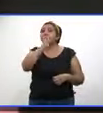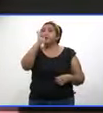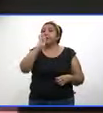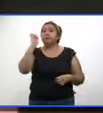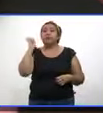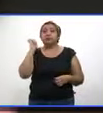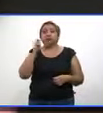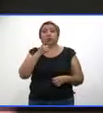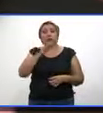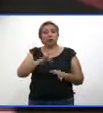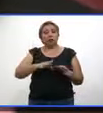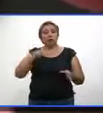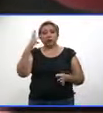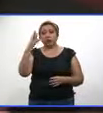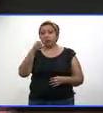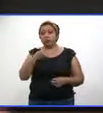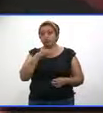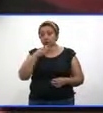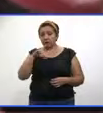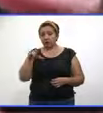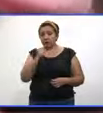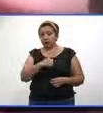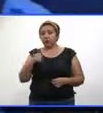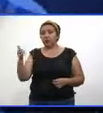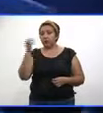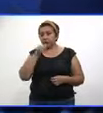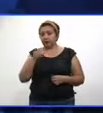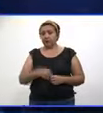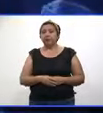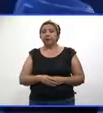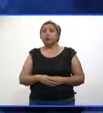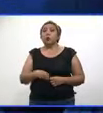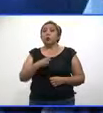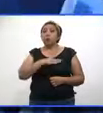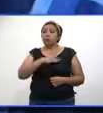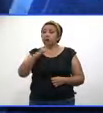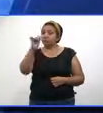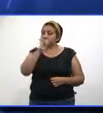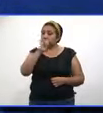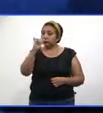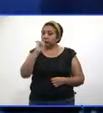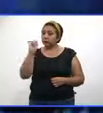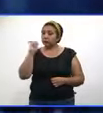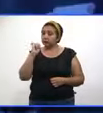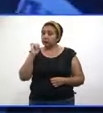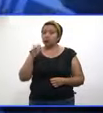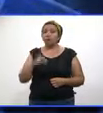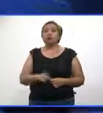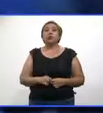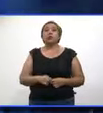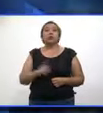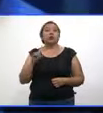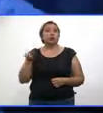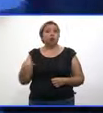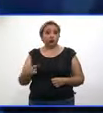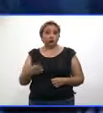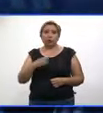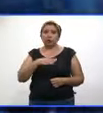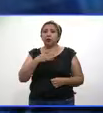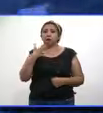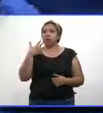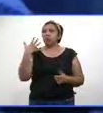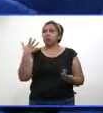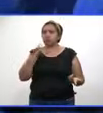técnica correcta durante 3 minutos después de cada comida. Un buen cepillado bucal no solo repercute en el buen